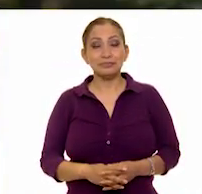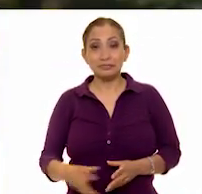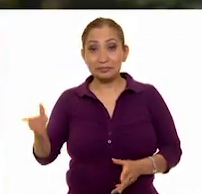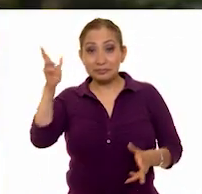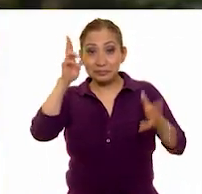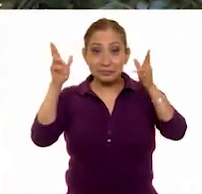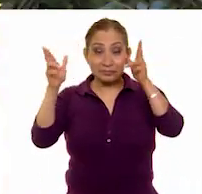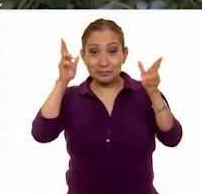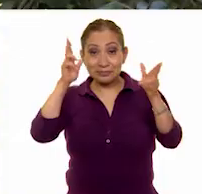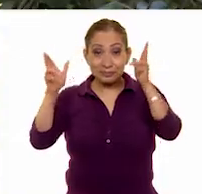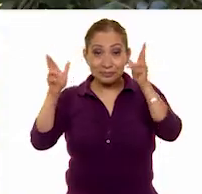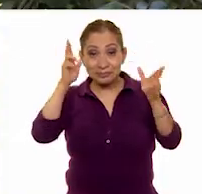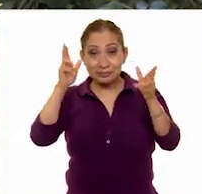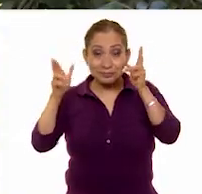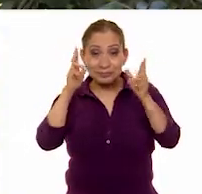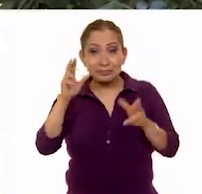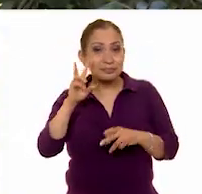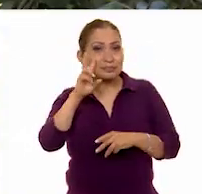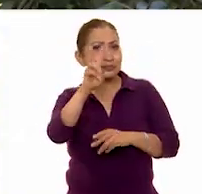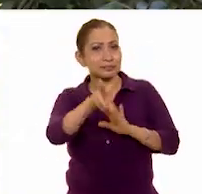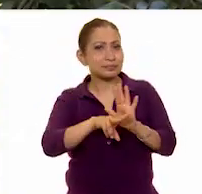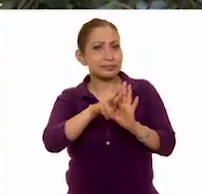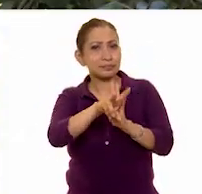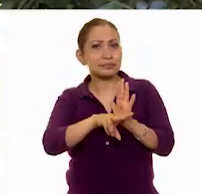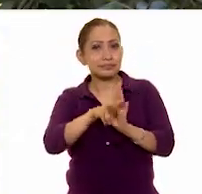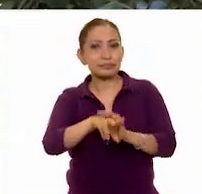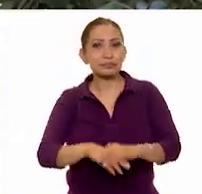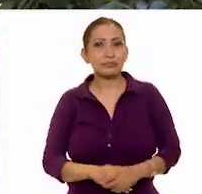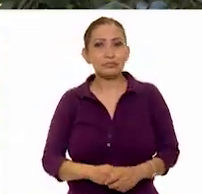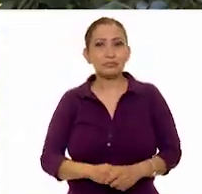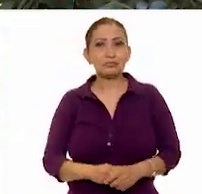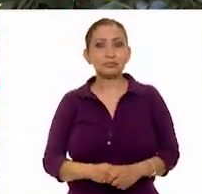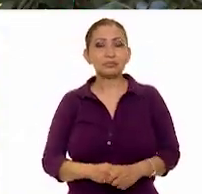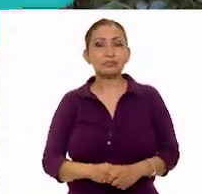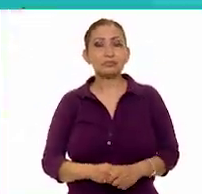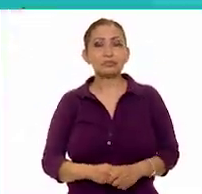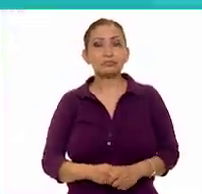¡Hola! ¡Vamos a ver el siguiente video!